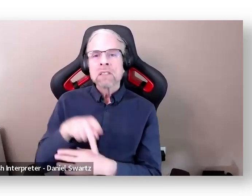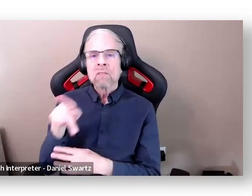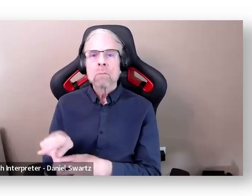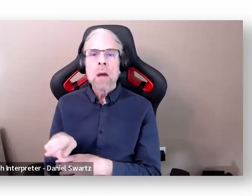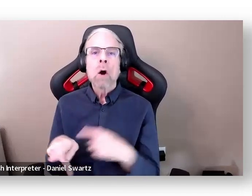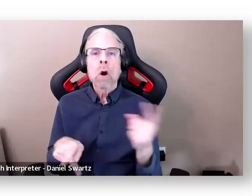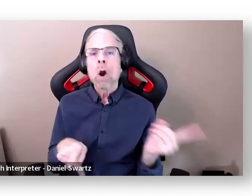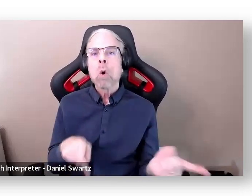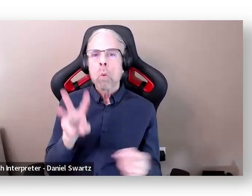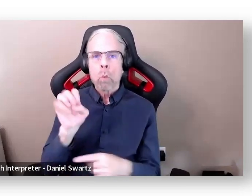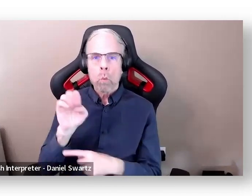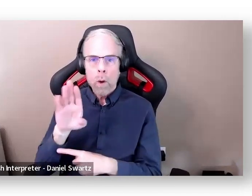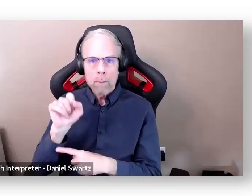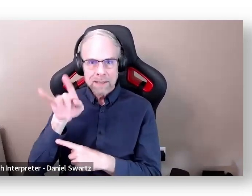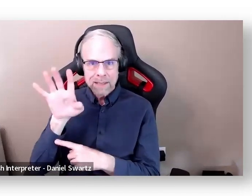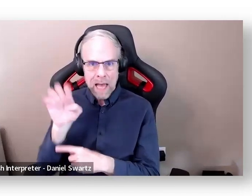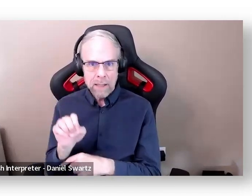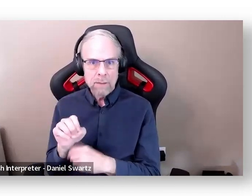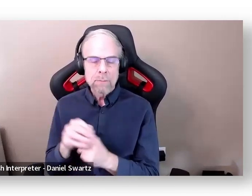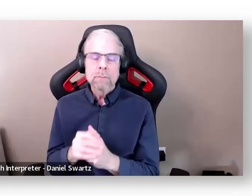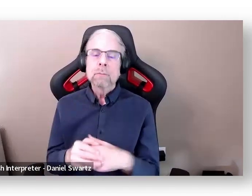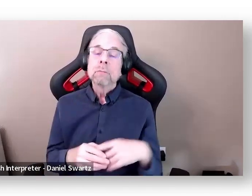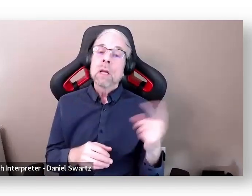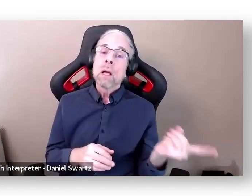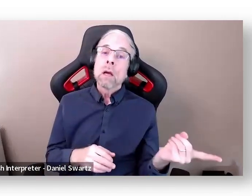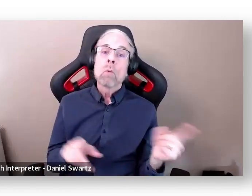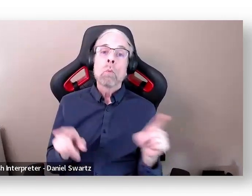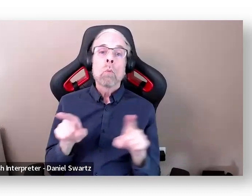para usar ese modelado. Y se puede encontrar en